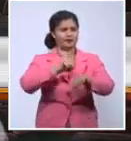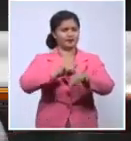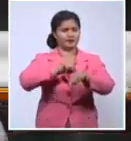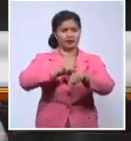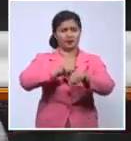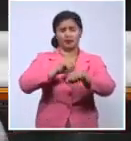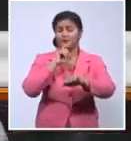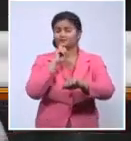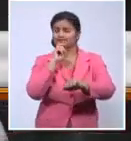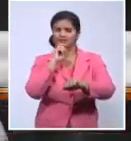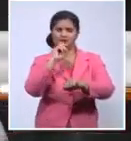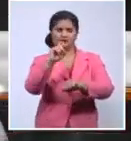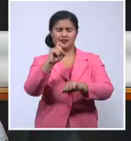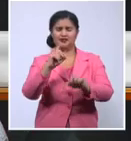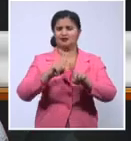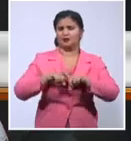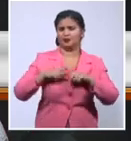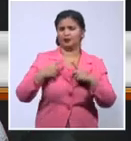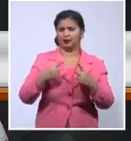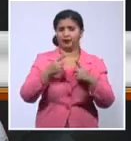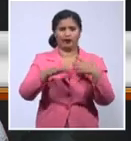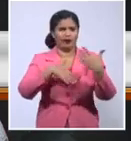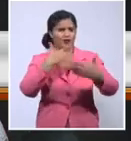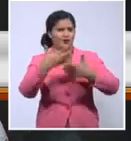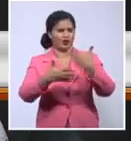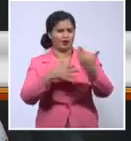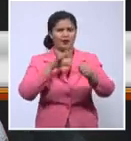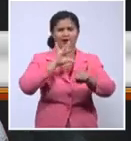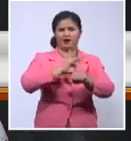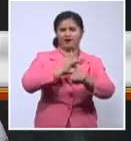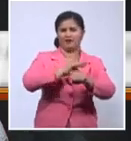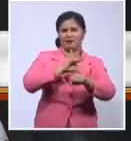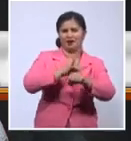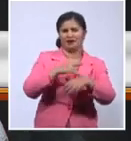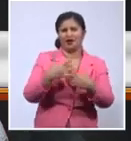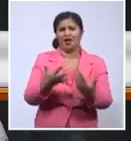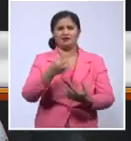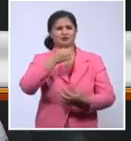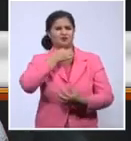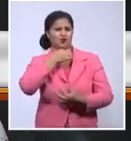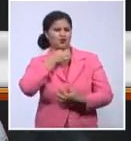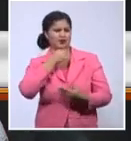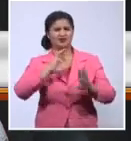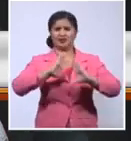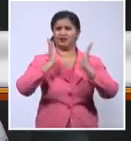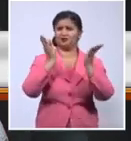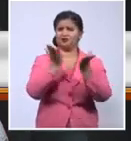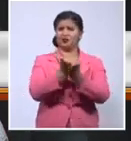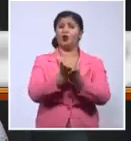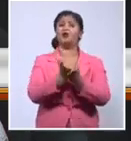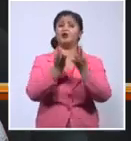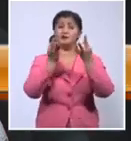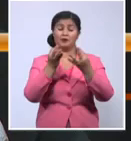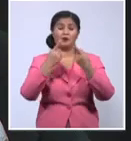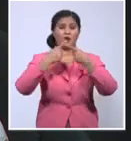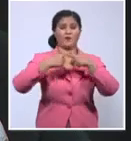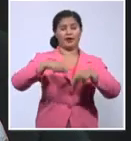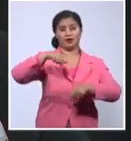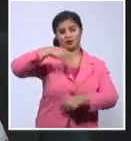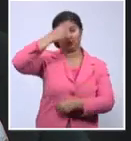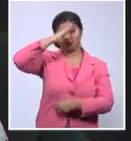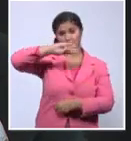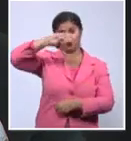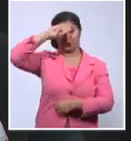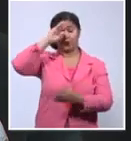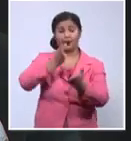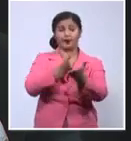y desafiante a la racionalidad humana, y en el que este pequeño gran país batalla sin cesar por